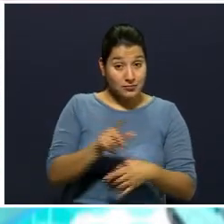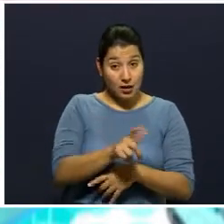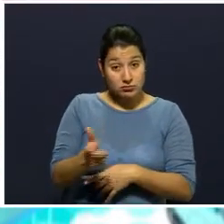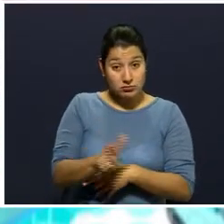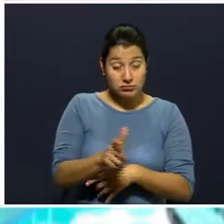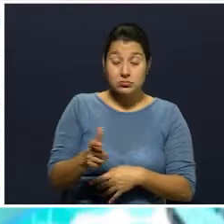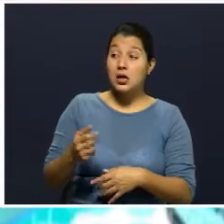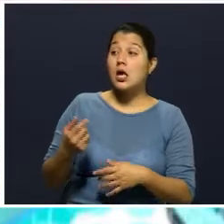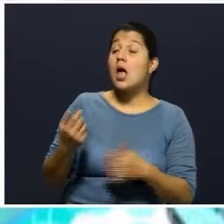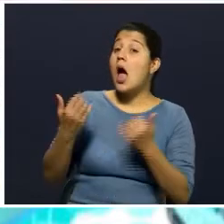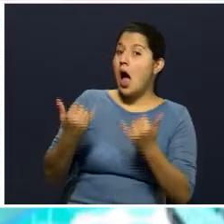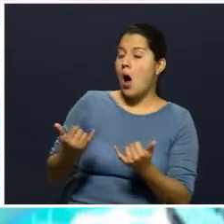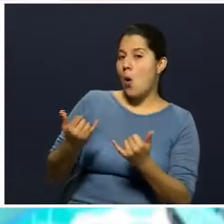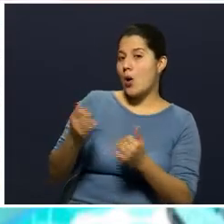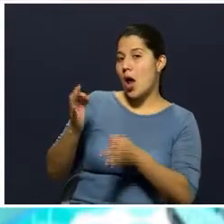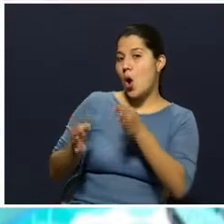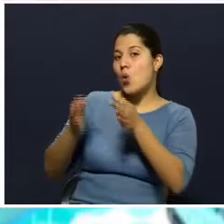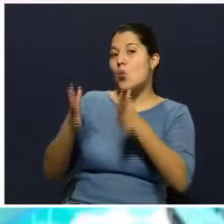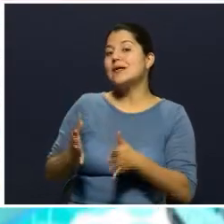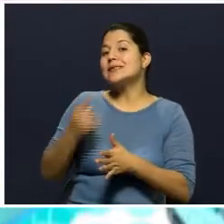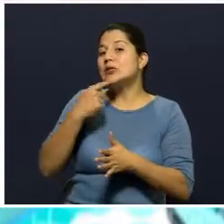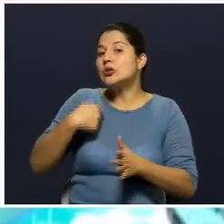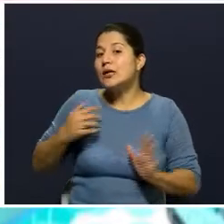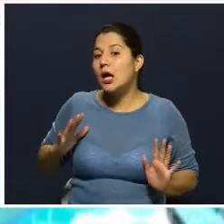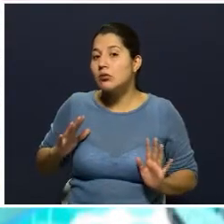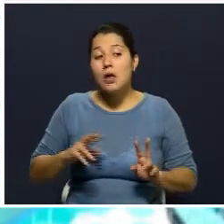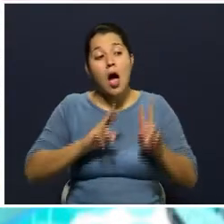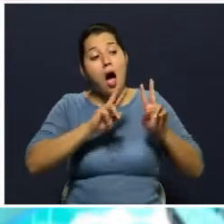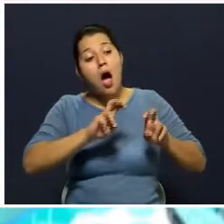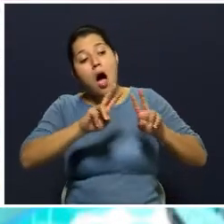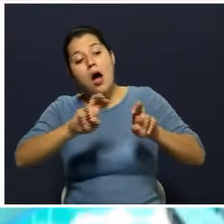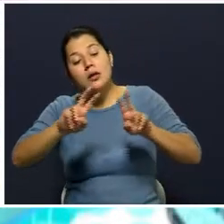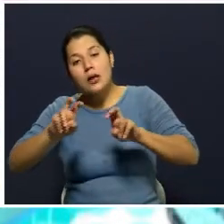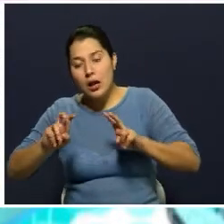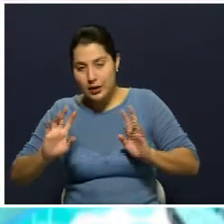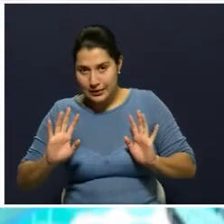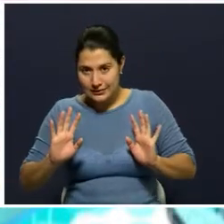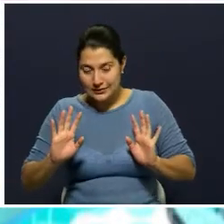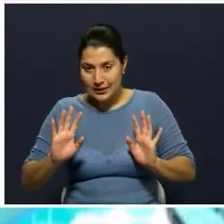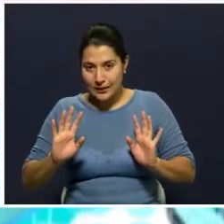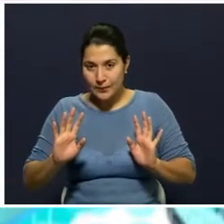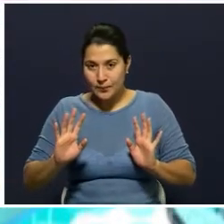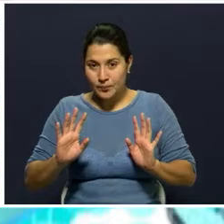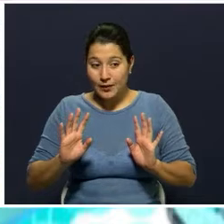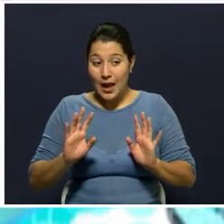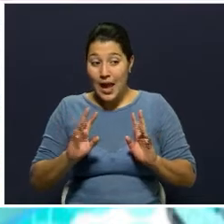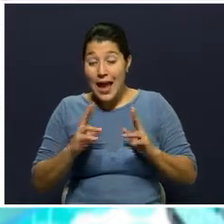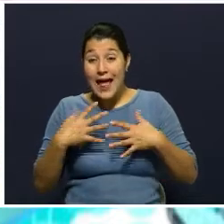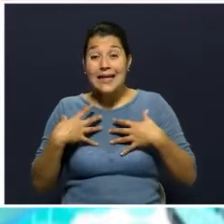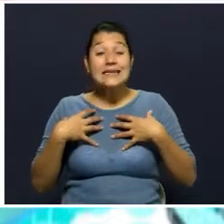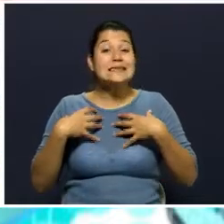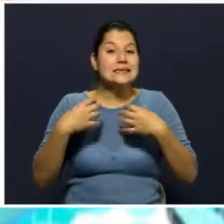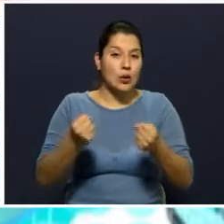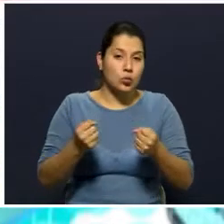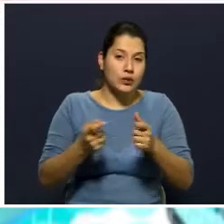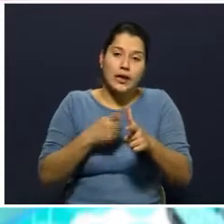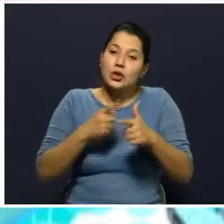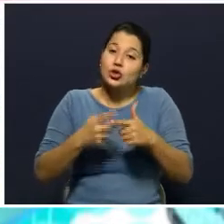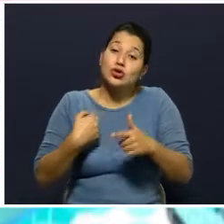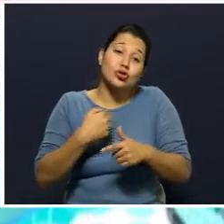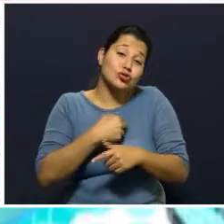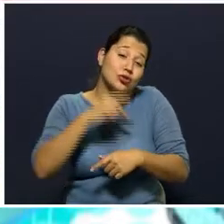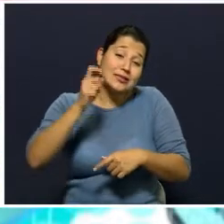Tomando en cuenta que en este caso los señores jueces nos dijeron, analicen como criterio de punto de partida el tema de la salud, tenemos que ir a revisar a